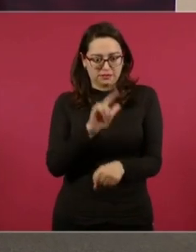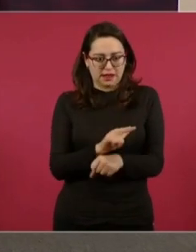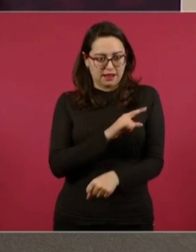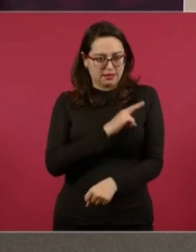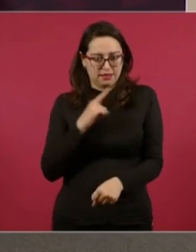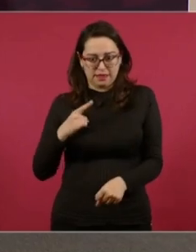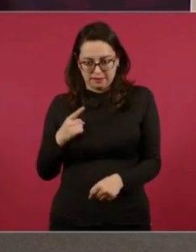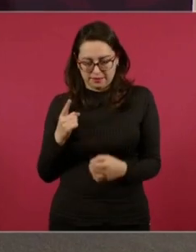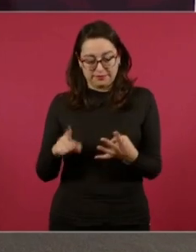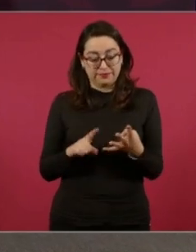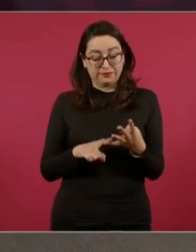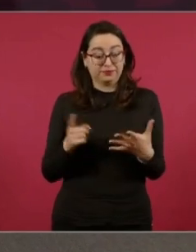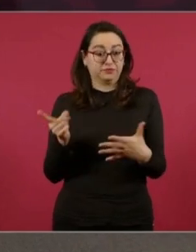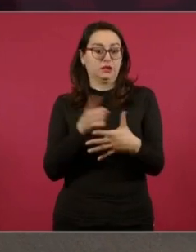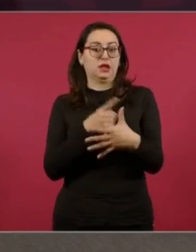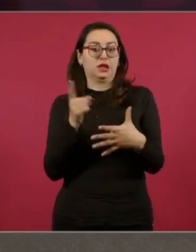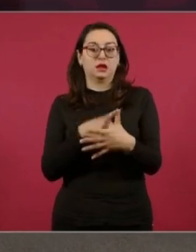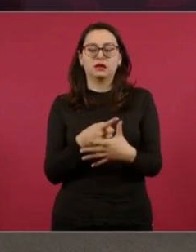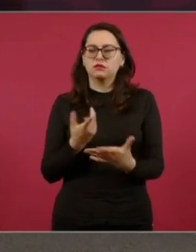¿no?